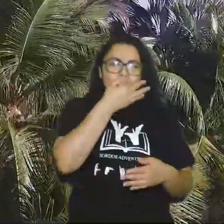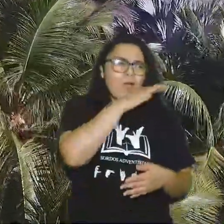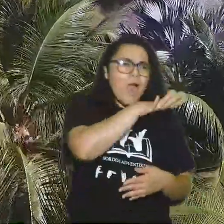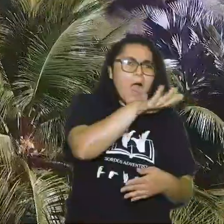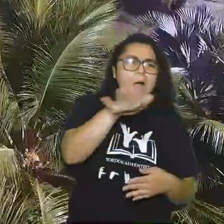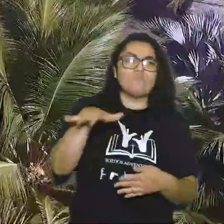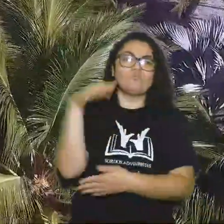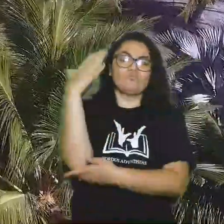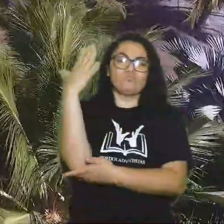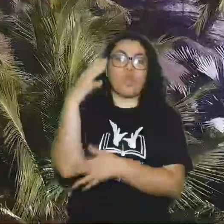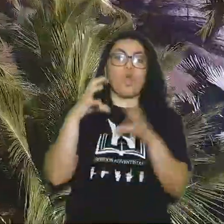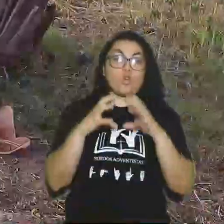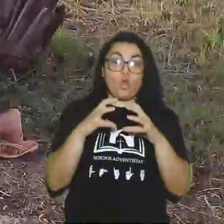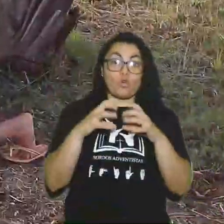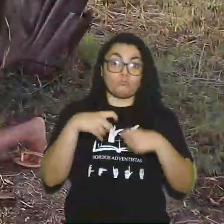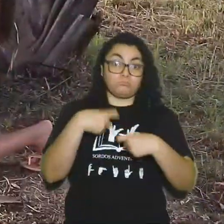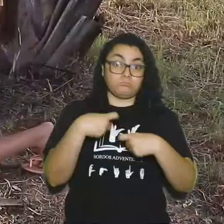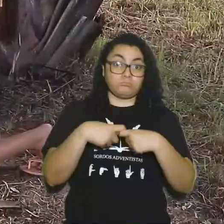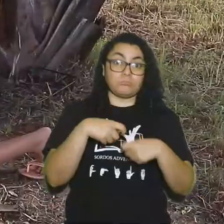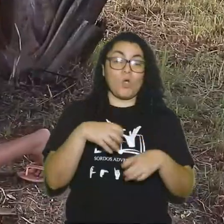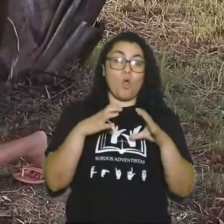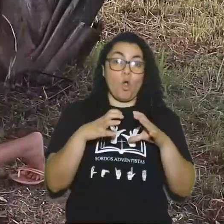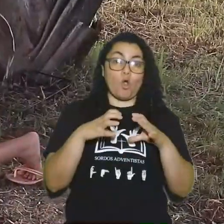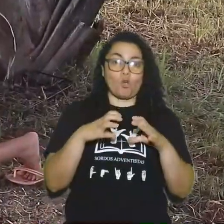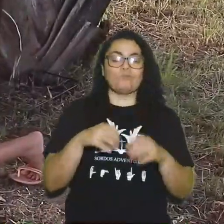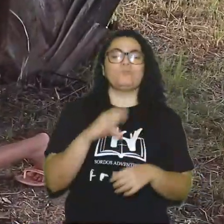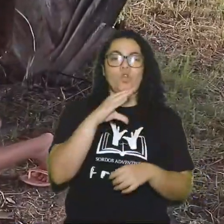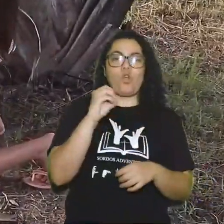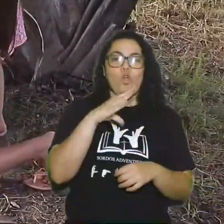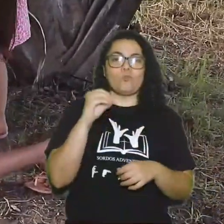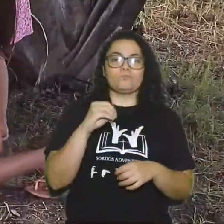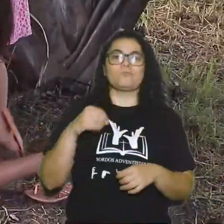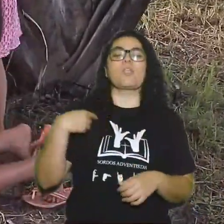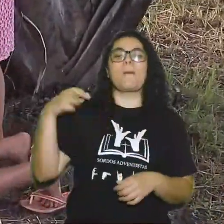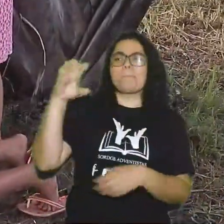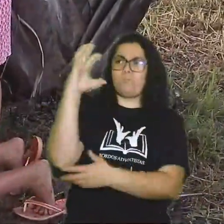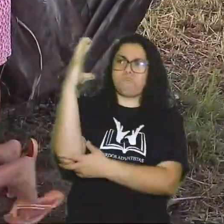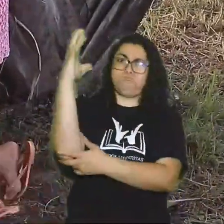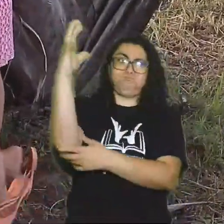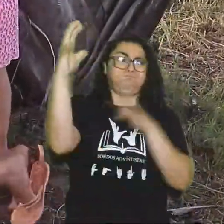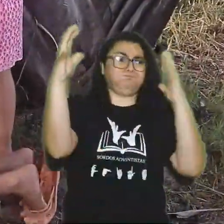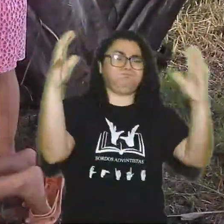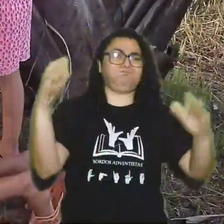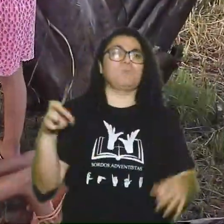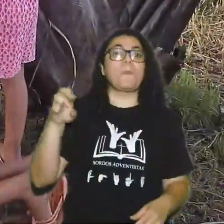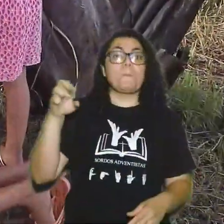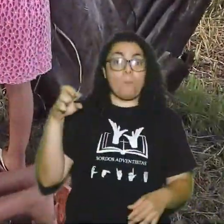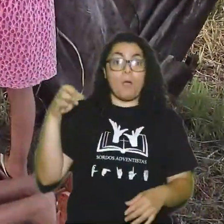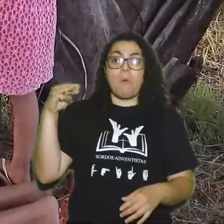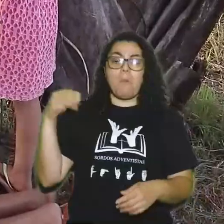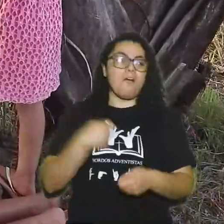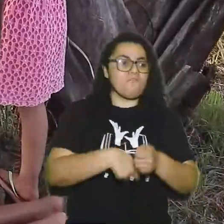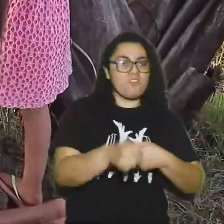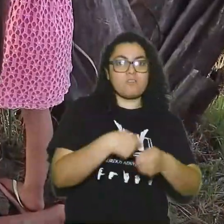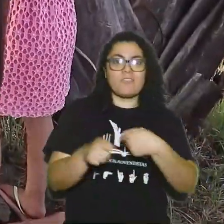Para aumentar los ingresos familiares, mis padres vendían la producción de cocos en la ciudad y yo ayudaba en lo que podía.